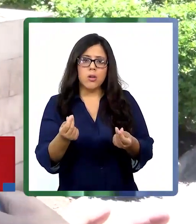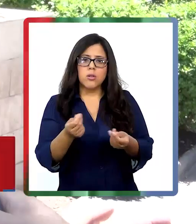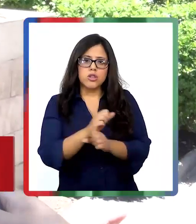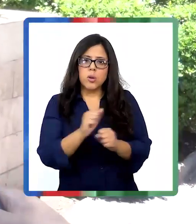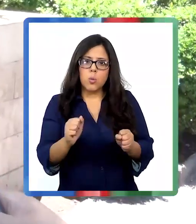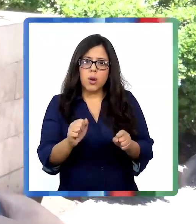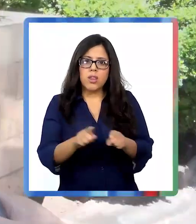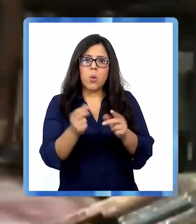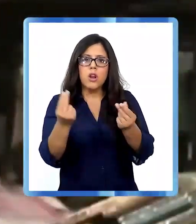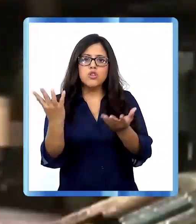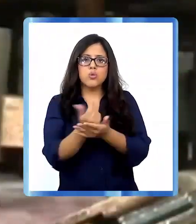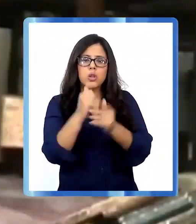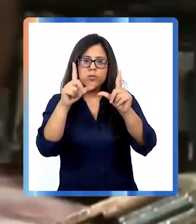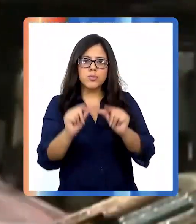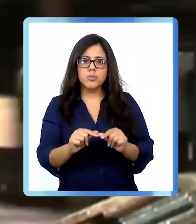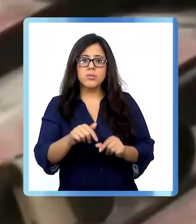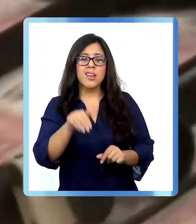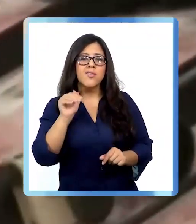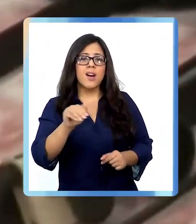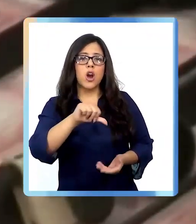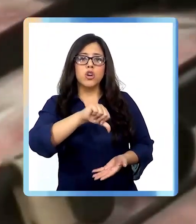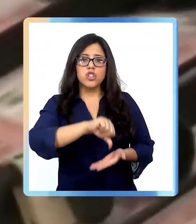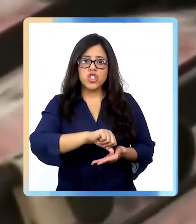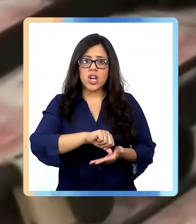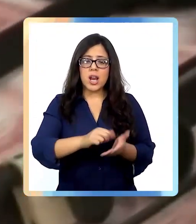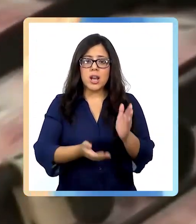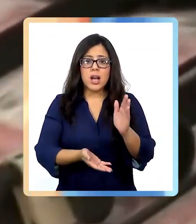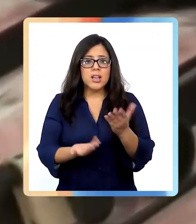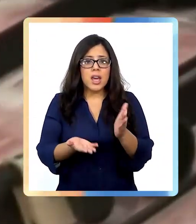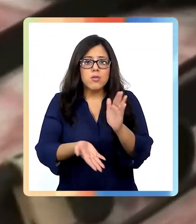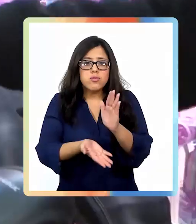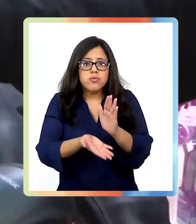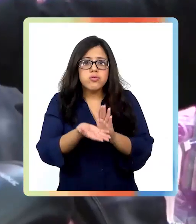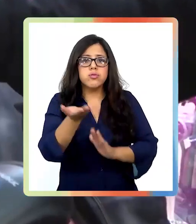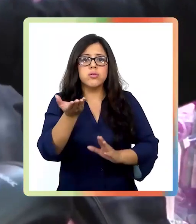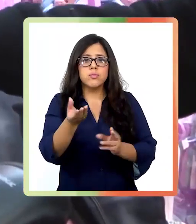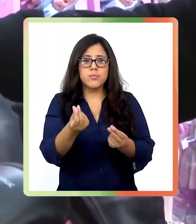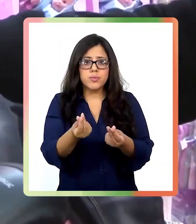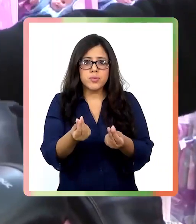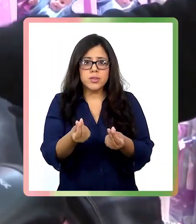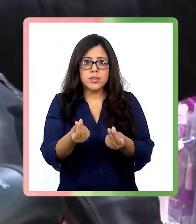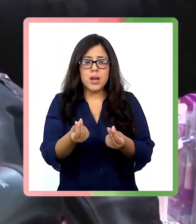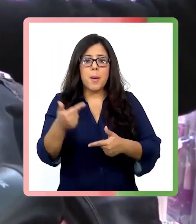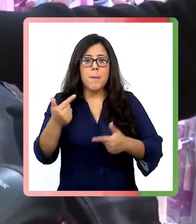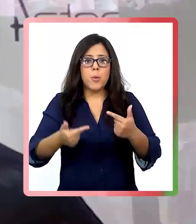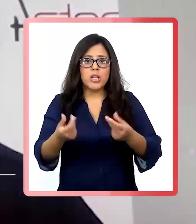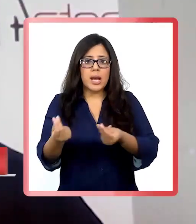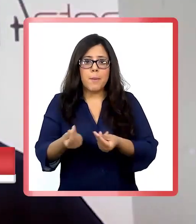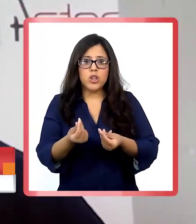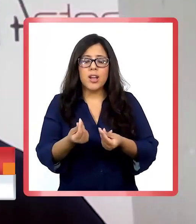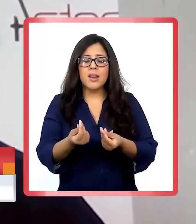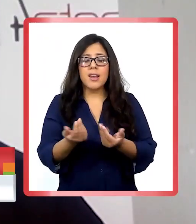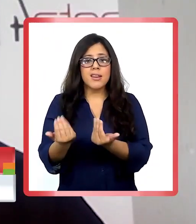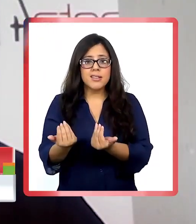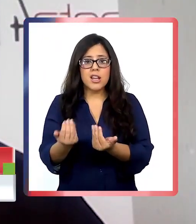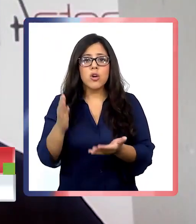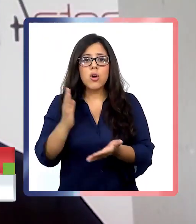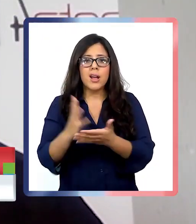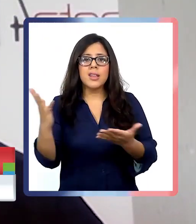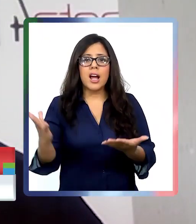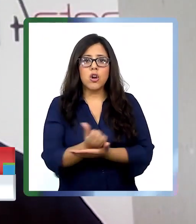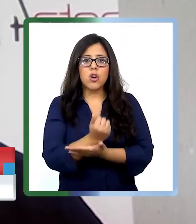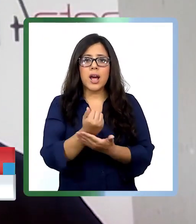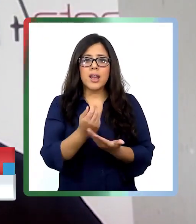los sueldos son muy bajos. El Banco Central seguirá subiendo la tasa de política monetaria cuantas veces sea necesario hasta